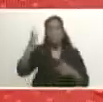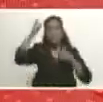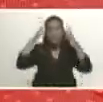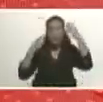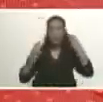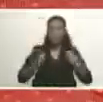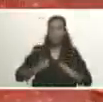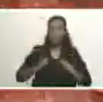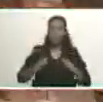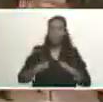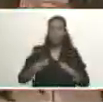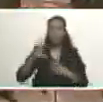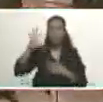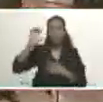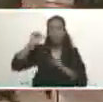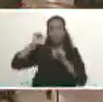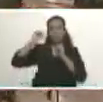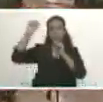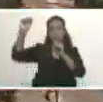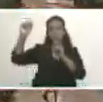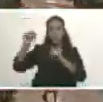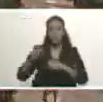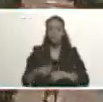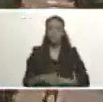vive! ¡La paz vive!